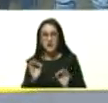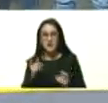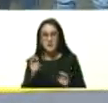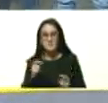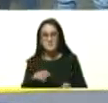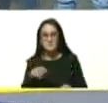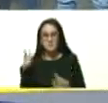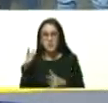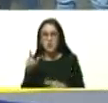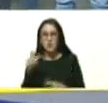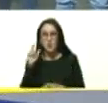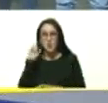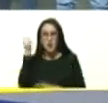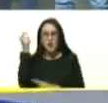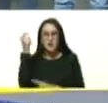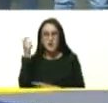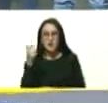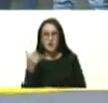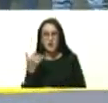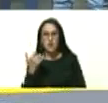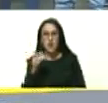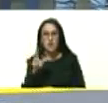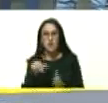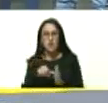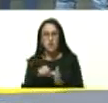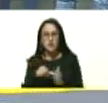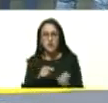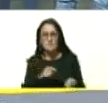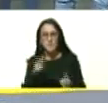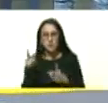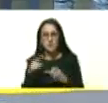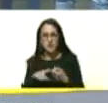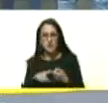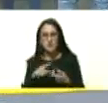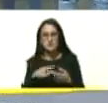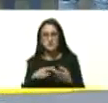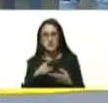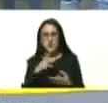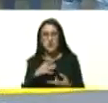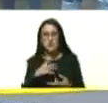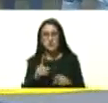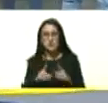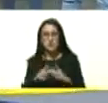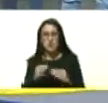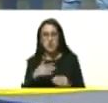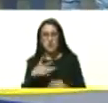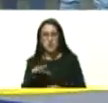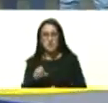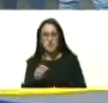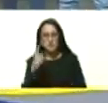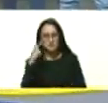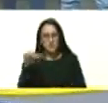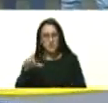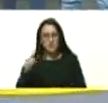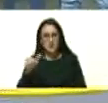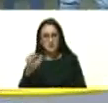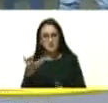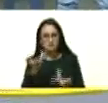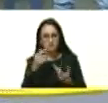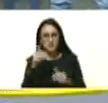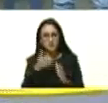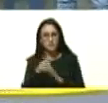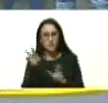Guárico? Tenemos a dónde exportar, tenemos a los que nos quieren comprar. ¿Qué te parece, Vázquez? ¿Qué me comentas